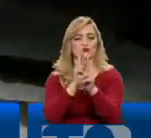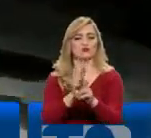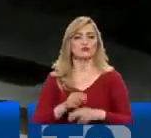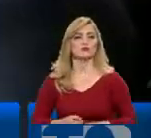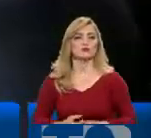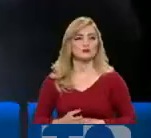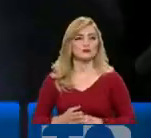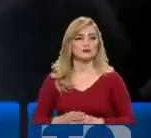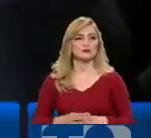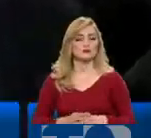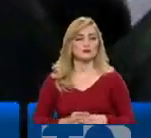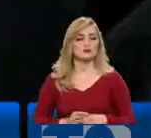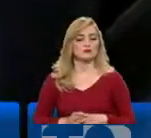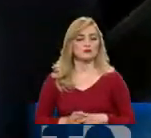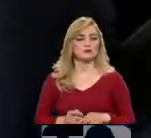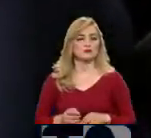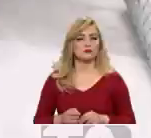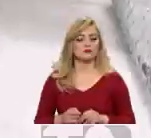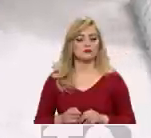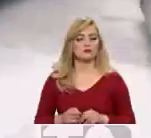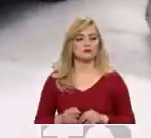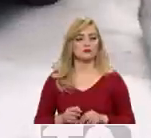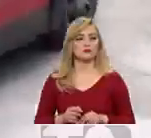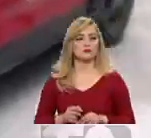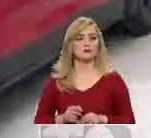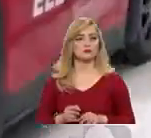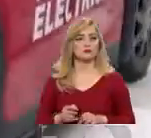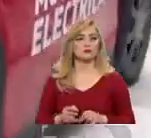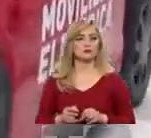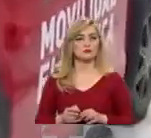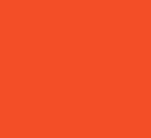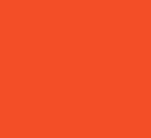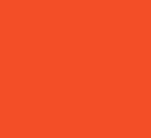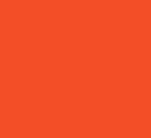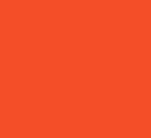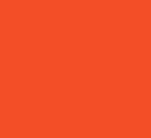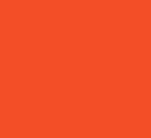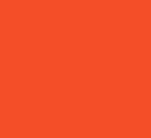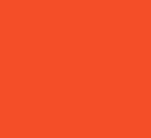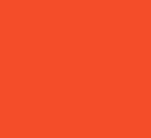resultados. En Azogues, provincia del Cañar, Marta Calle, 24 horas.